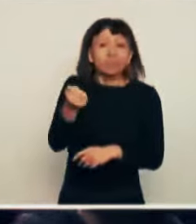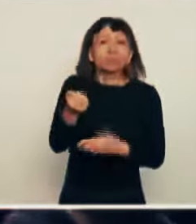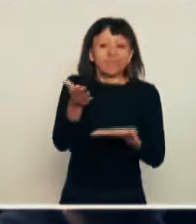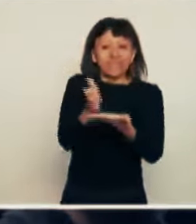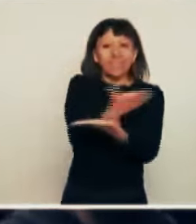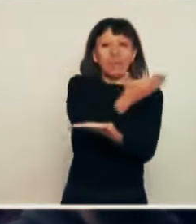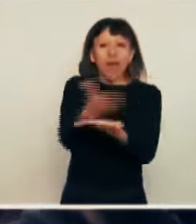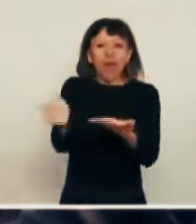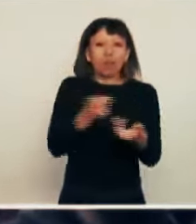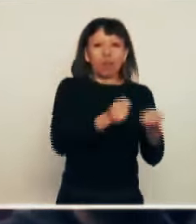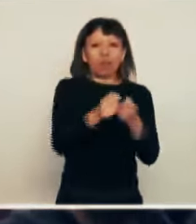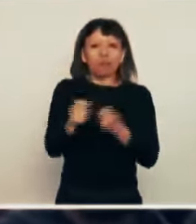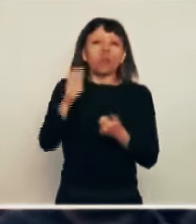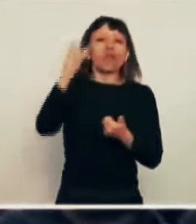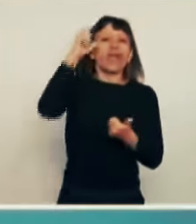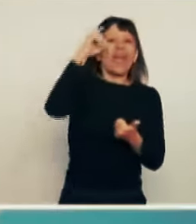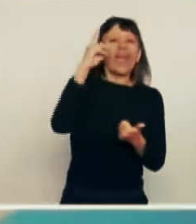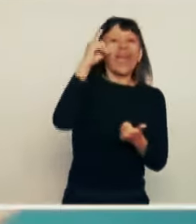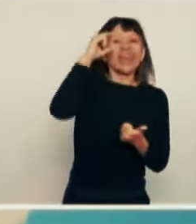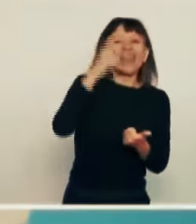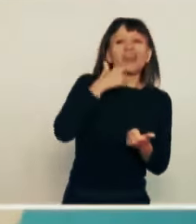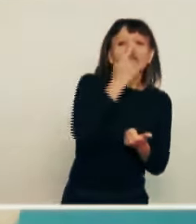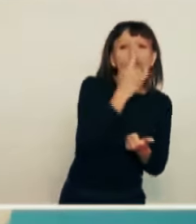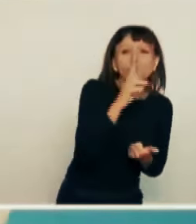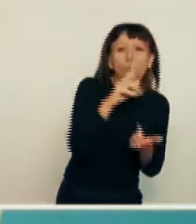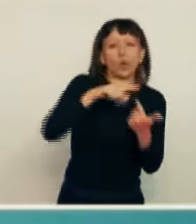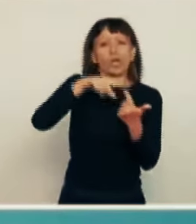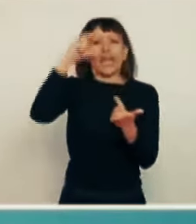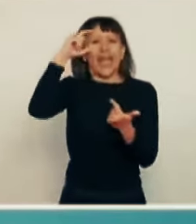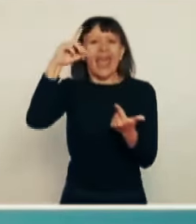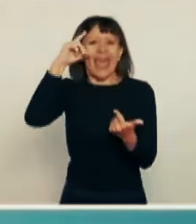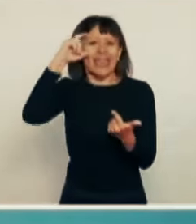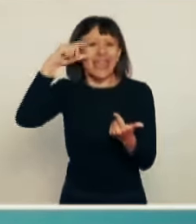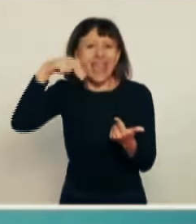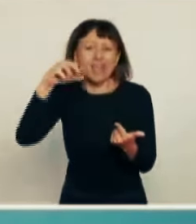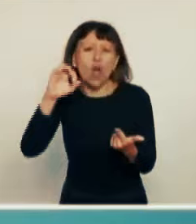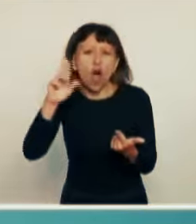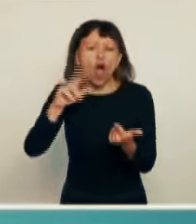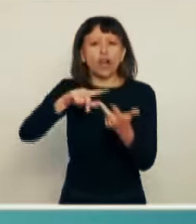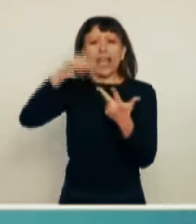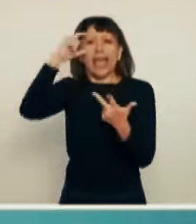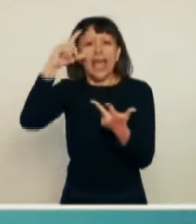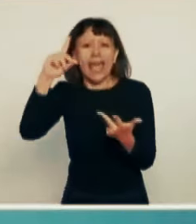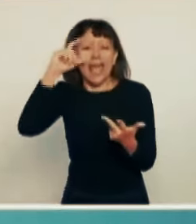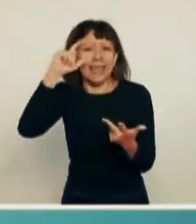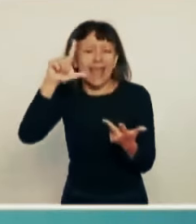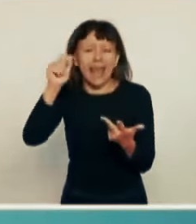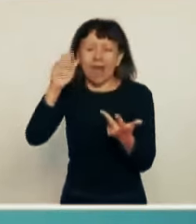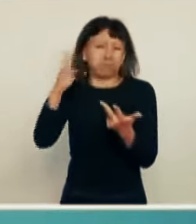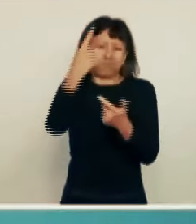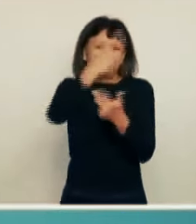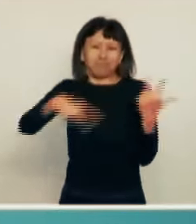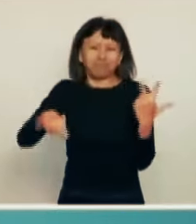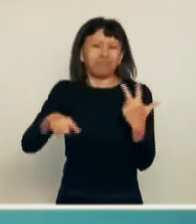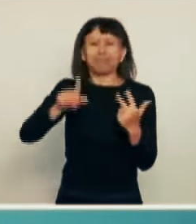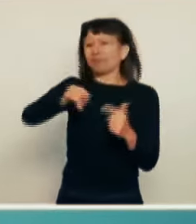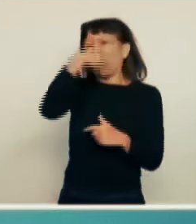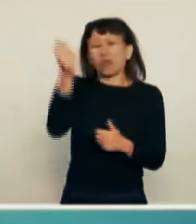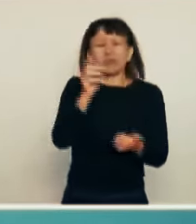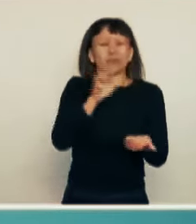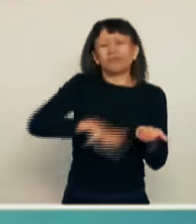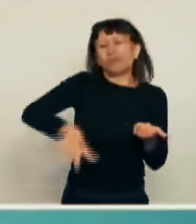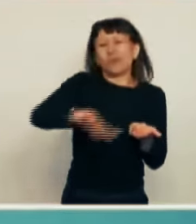Edenor, Edelap y Edesur. Fíjense la magnitud de lo que era el patrimonio estatal. Chocón, Cerros